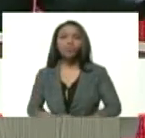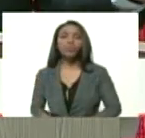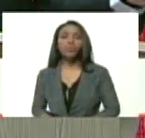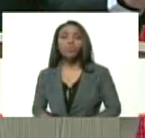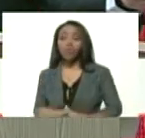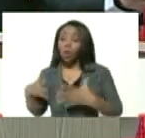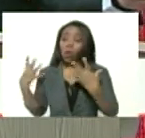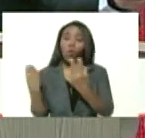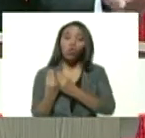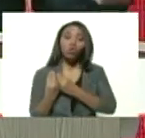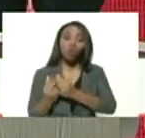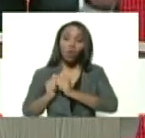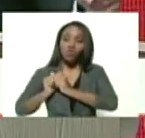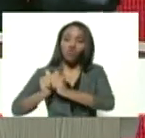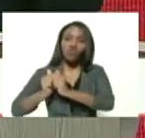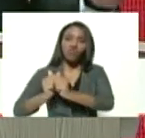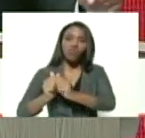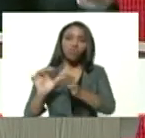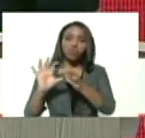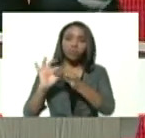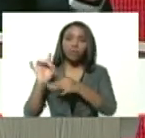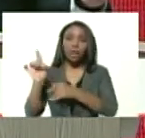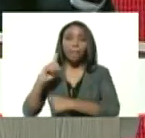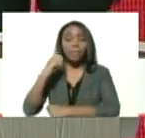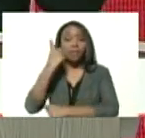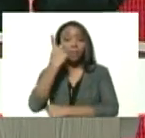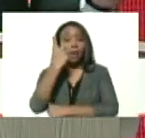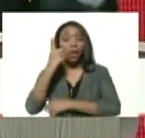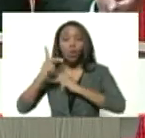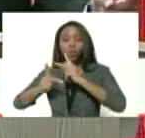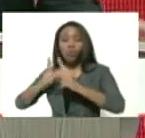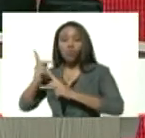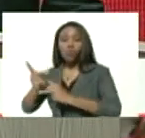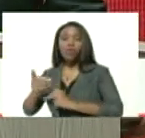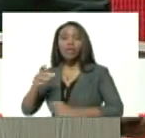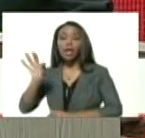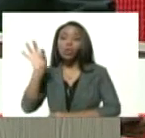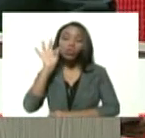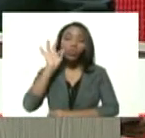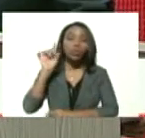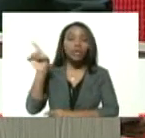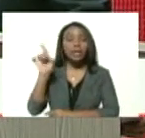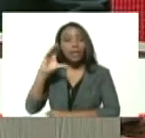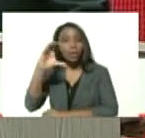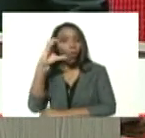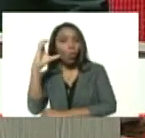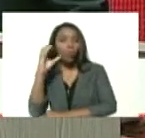junto con su aliado, el primer productor de cocaína del planeta entero, Colombia.